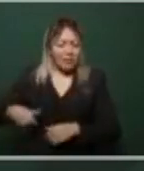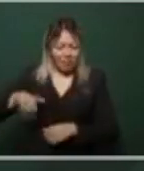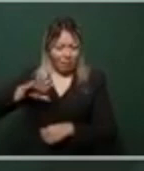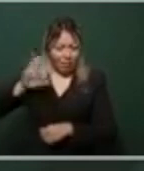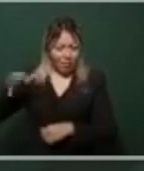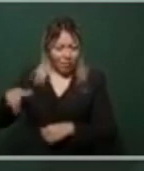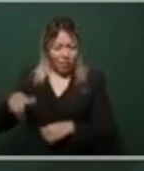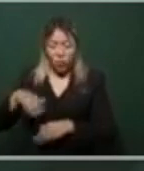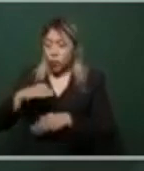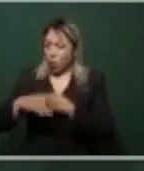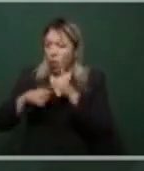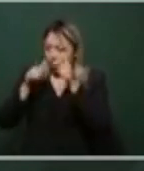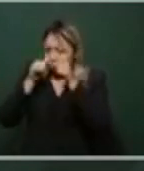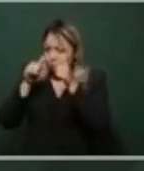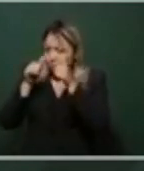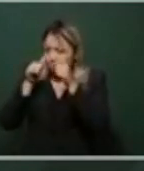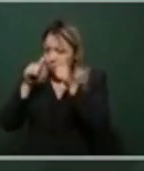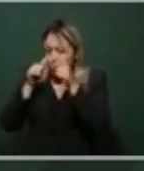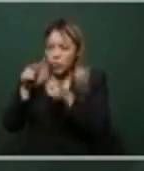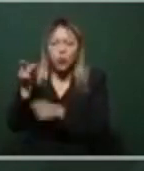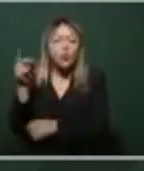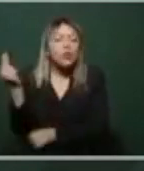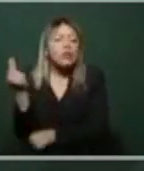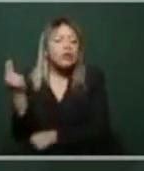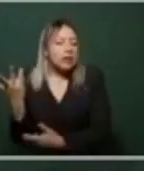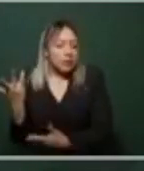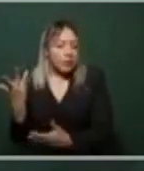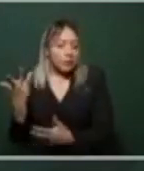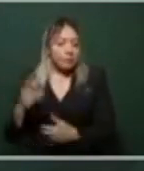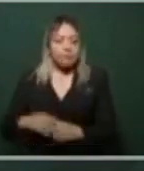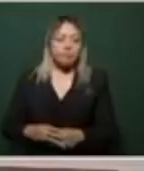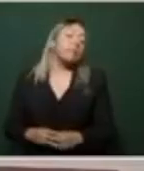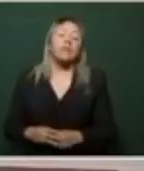atendiendo sus demandas.